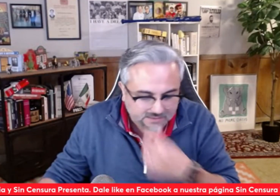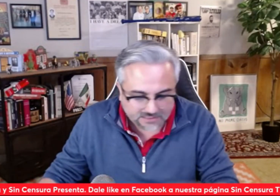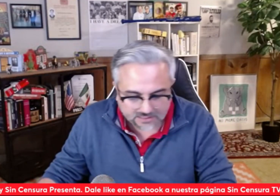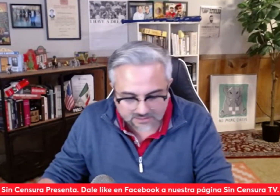grabe